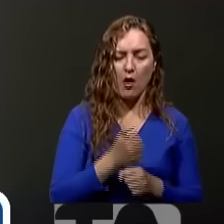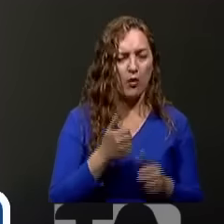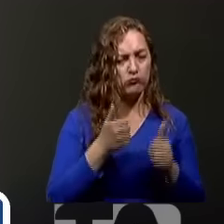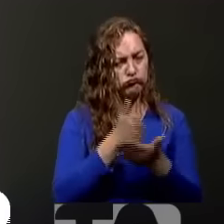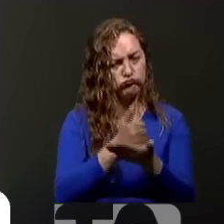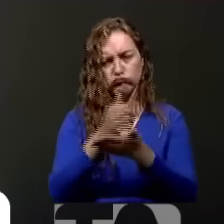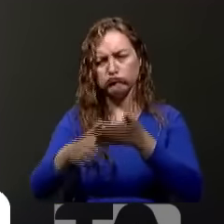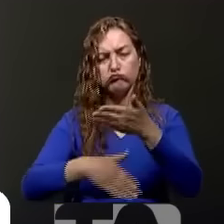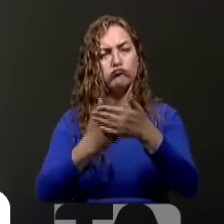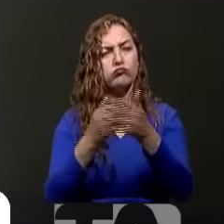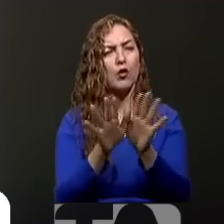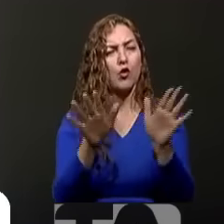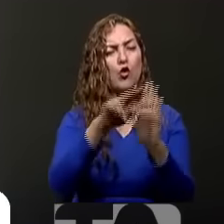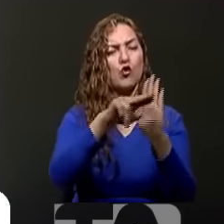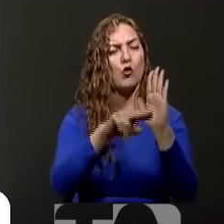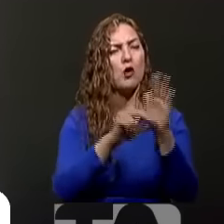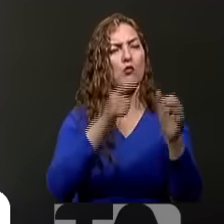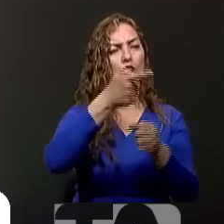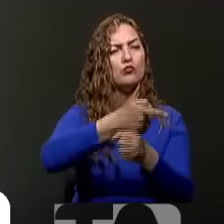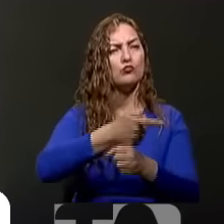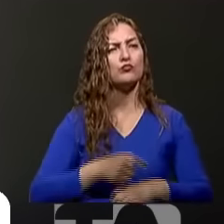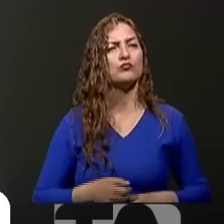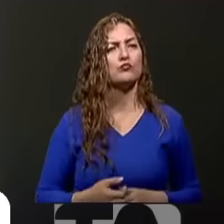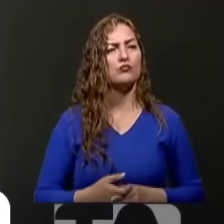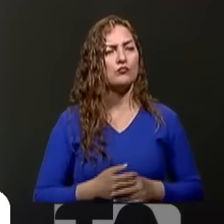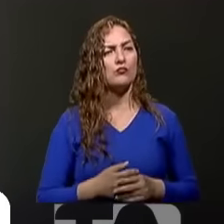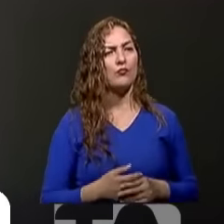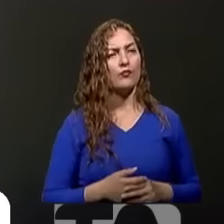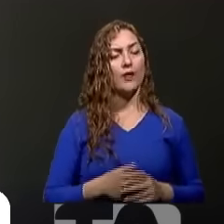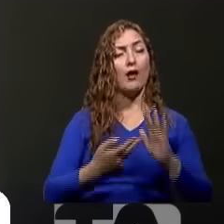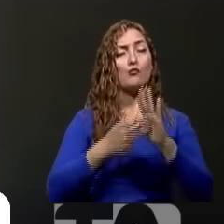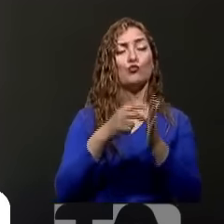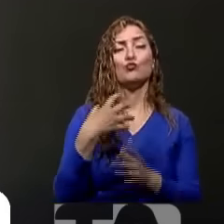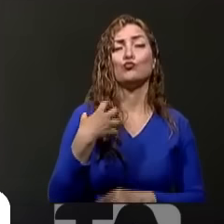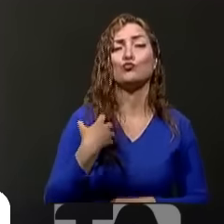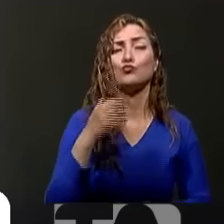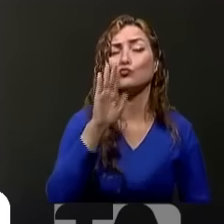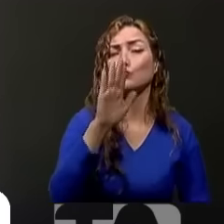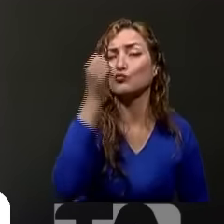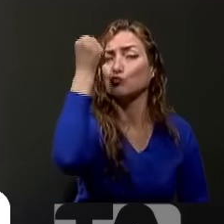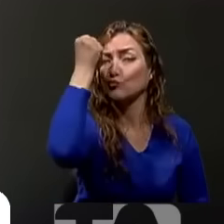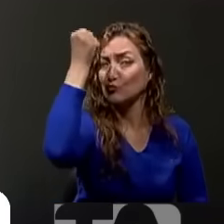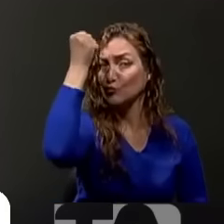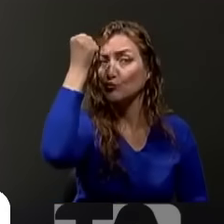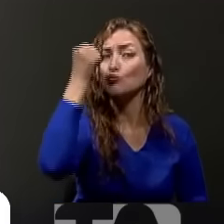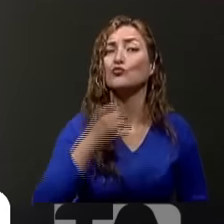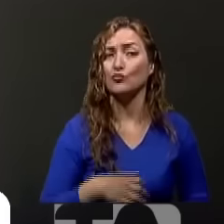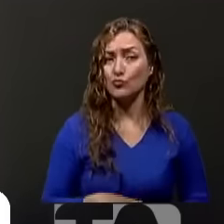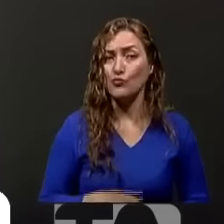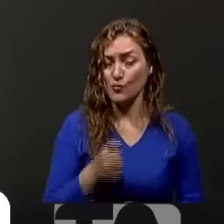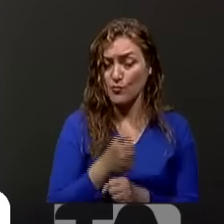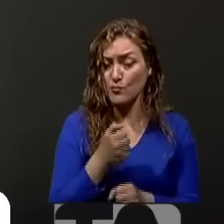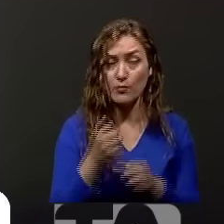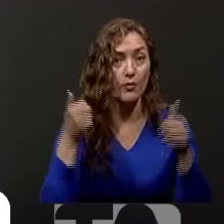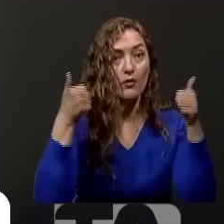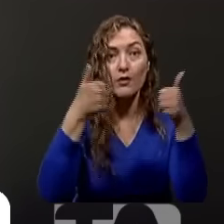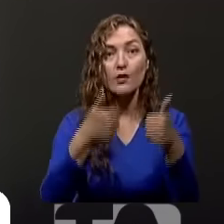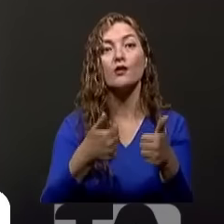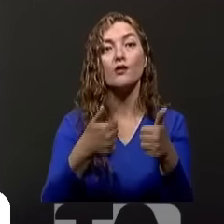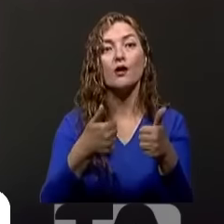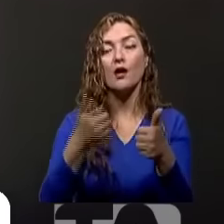Esta normativa de ordenanza es una normativa que va a garantizar sus derechos, que va a garantizar su trabajo. Entonces le hemos